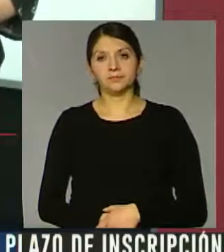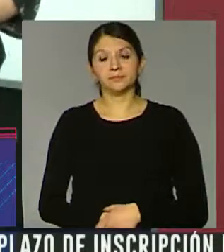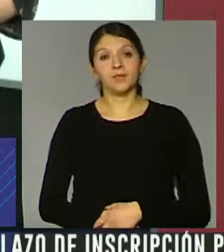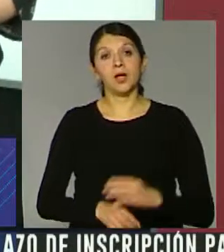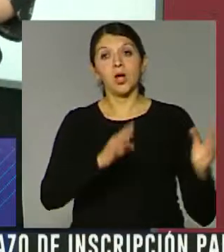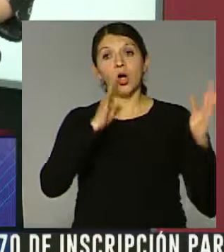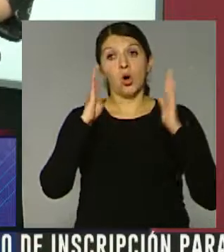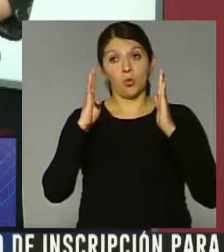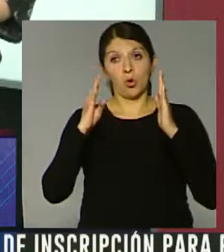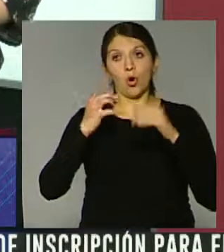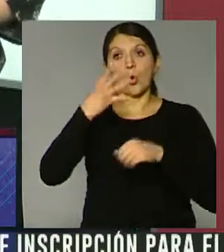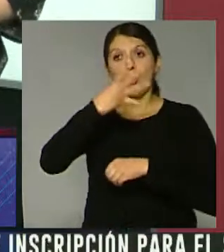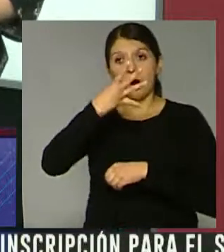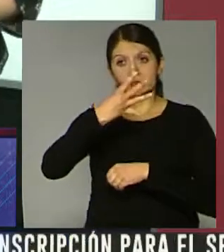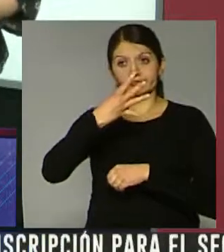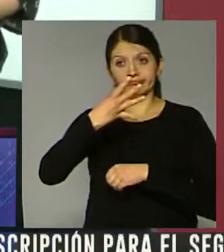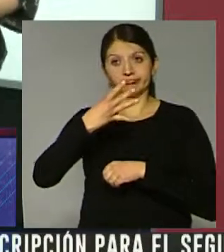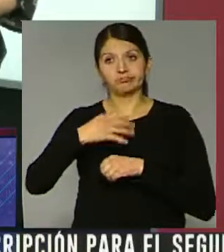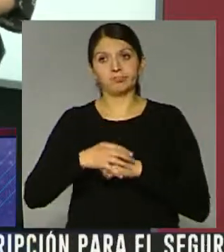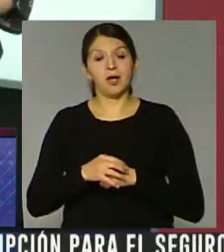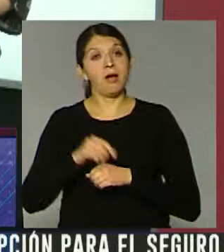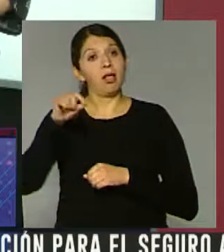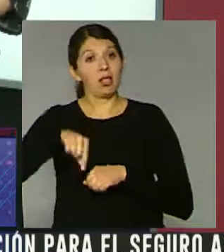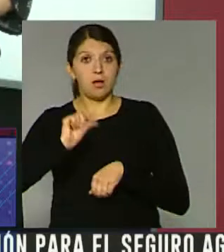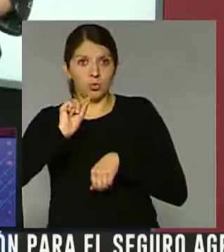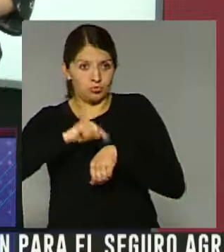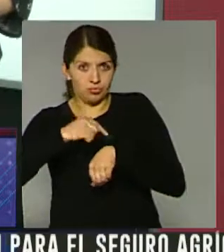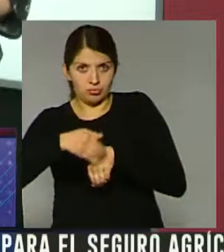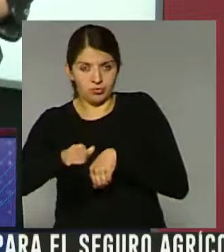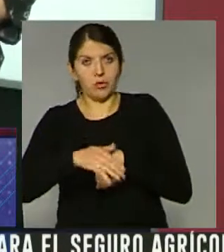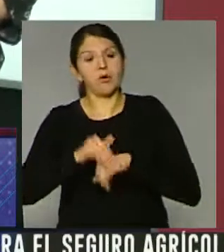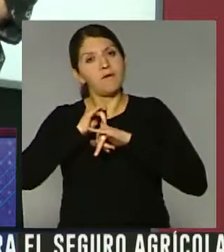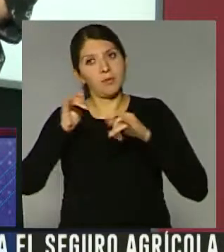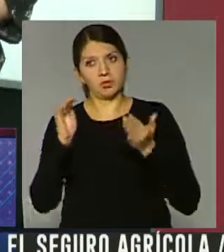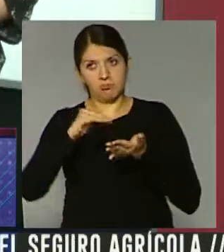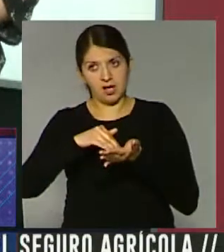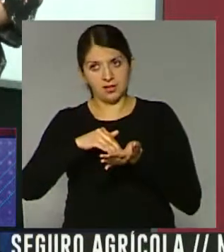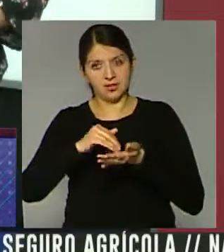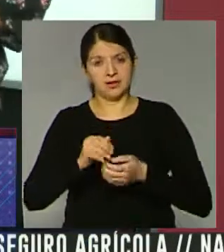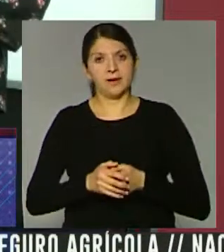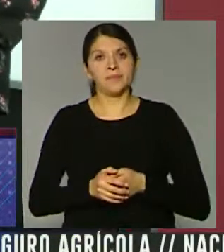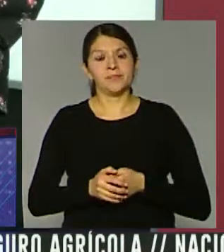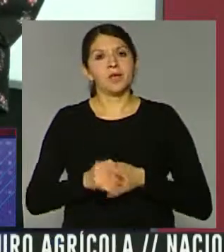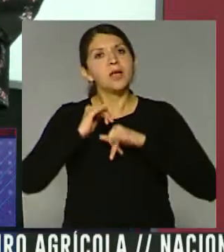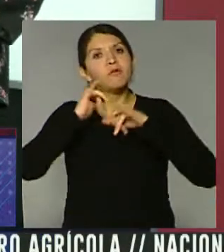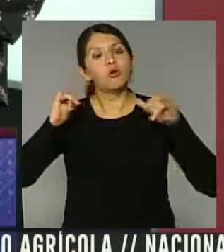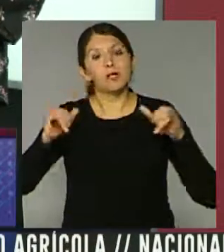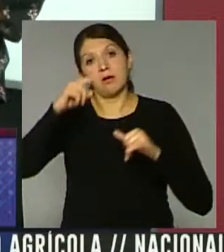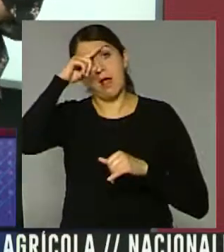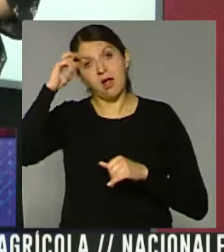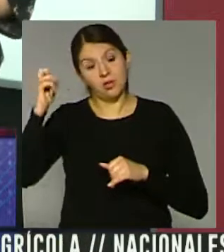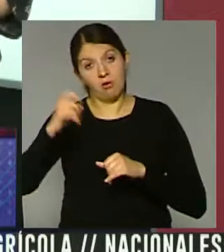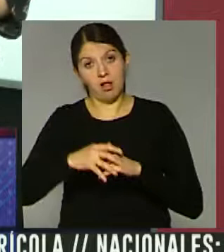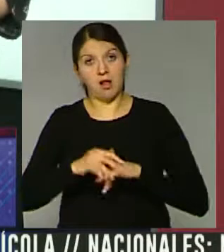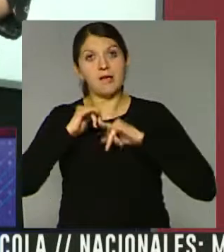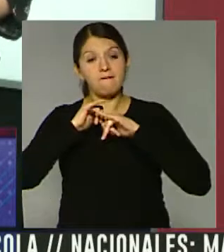cuarto bloque, cuarto y último bloque en Universidad Noticias. Nos quedan algunos minutos, pero tenemos que seguir repasando información. Por supuesto, y en este caso información nacional. Así es,